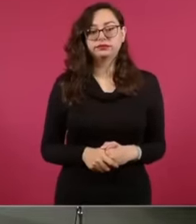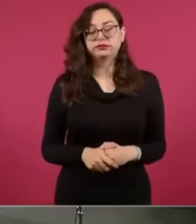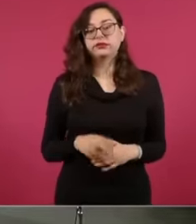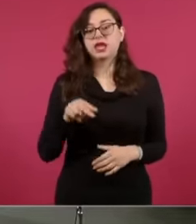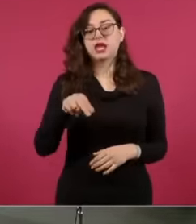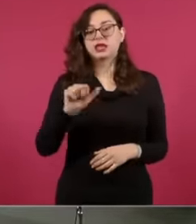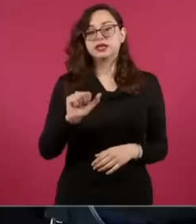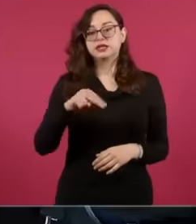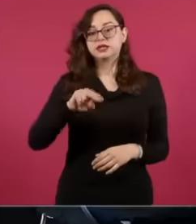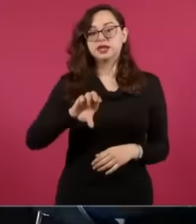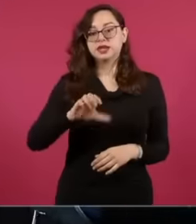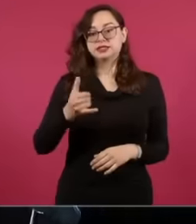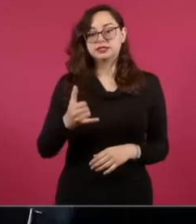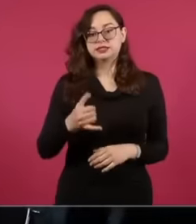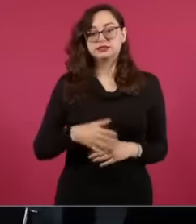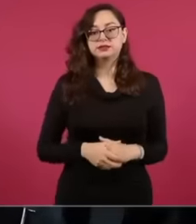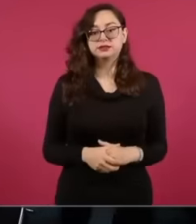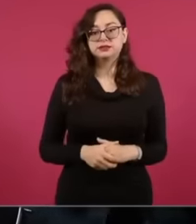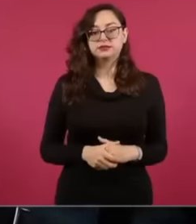Nancy Rodríguez.